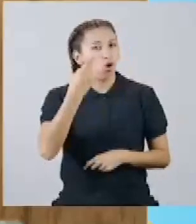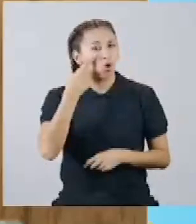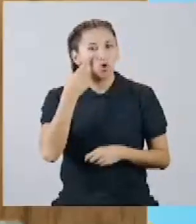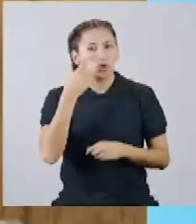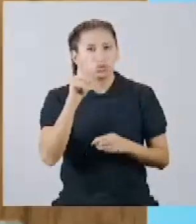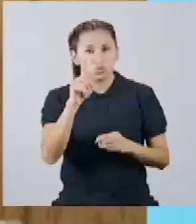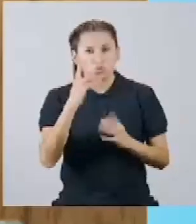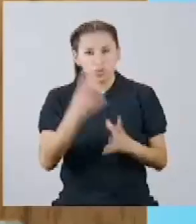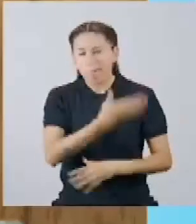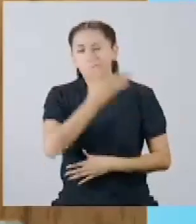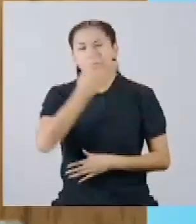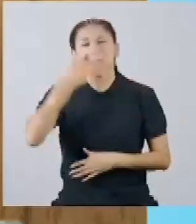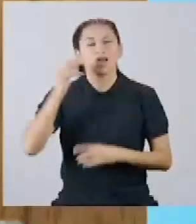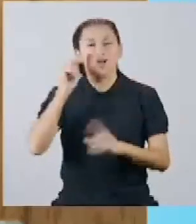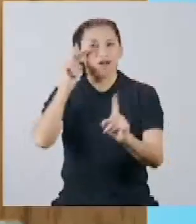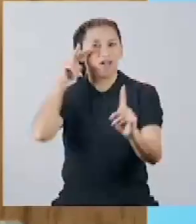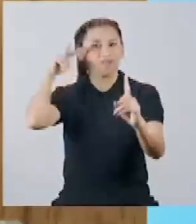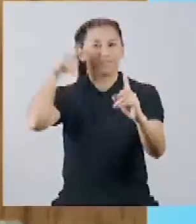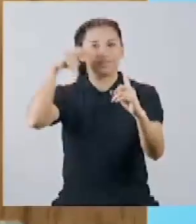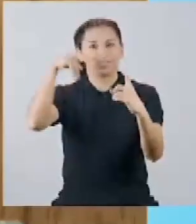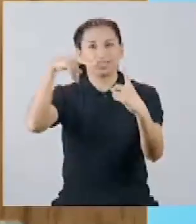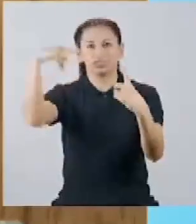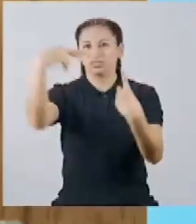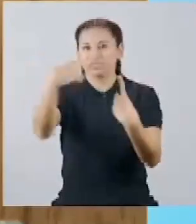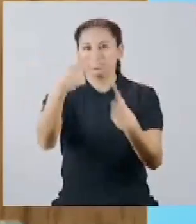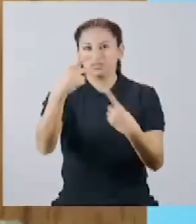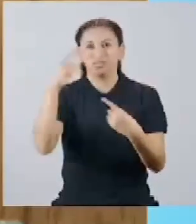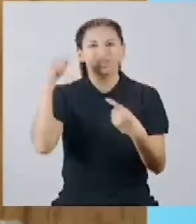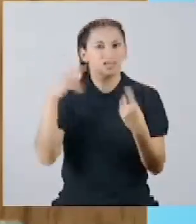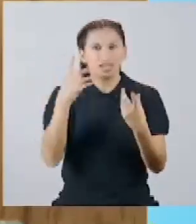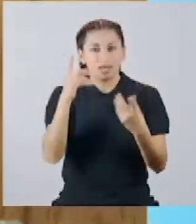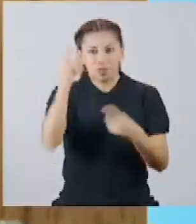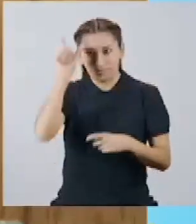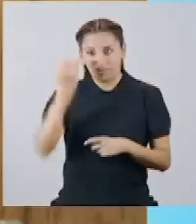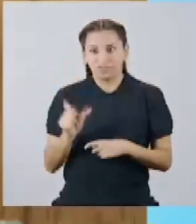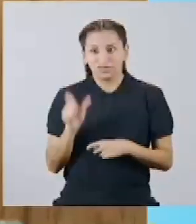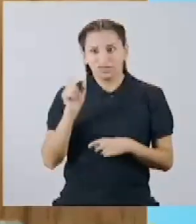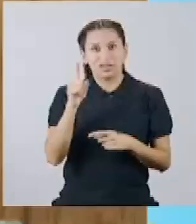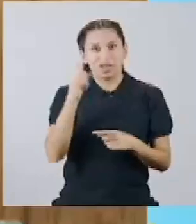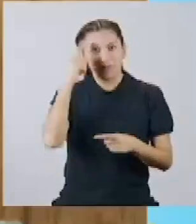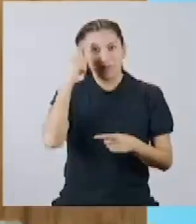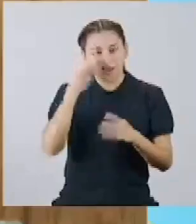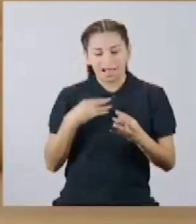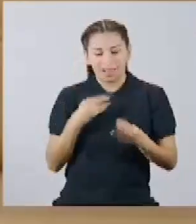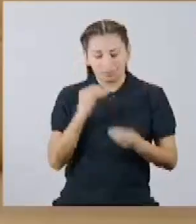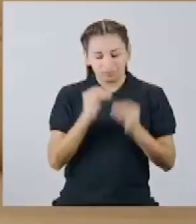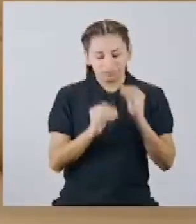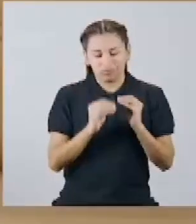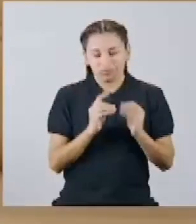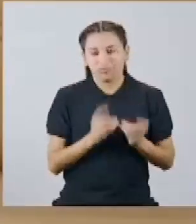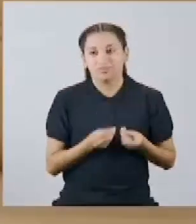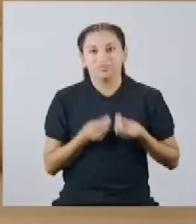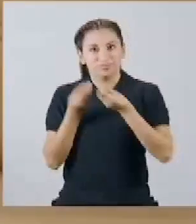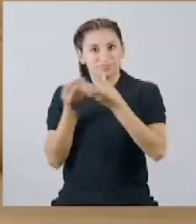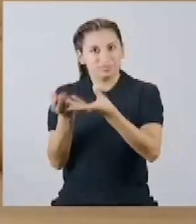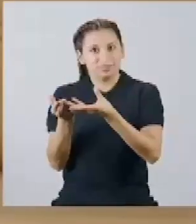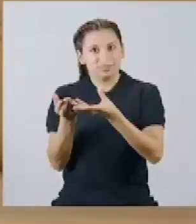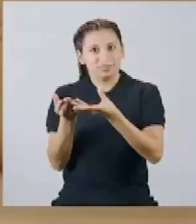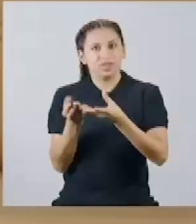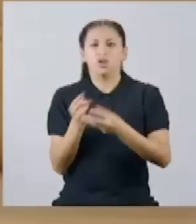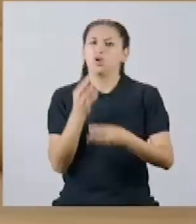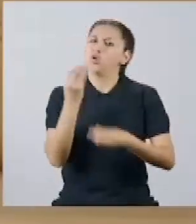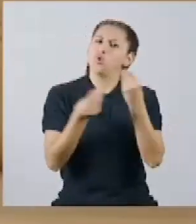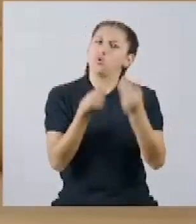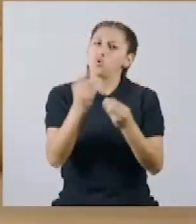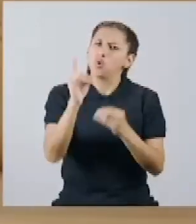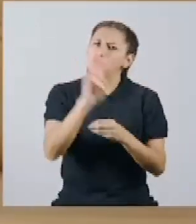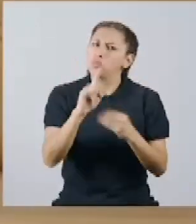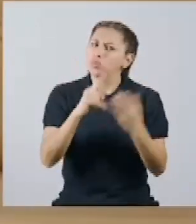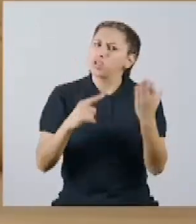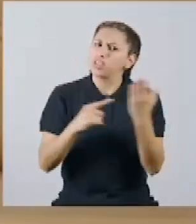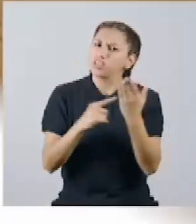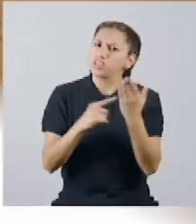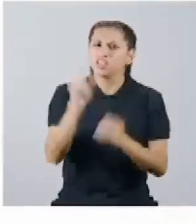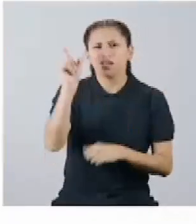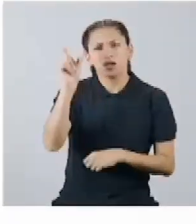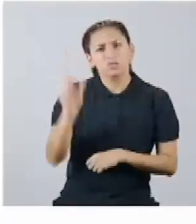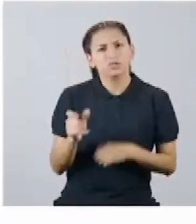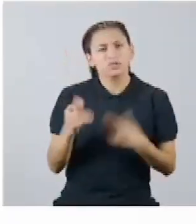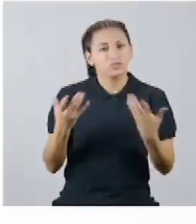una mejor visión del usuario para el cual se está diseñando. ¿Cómo se elabora la técnica